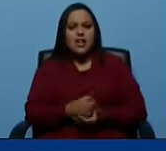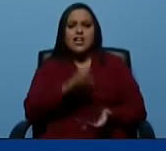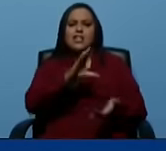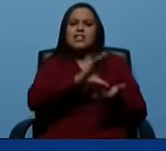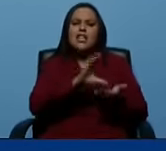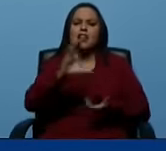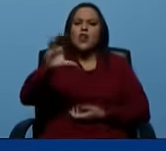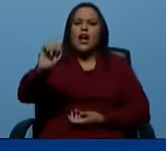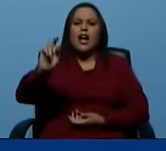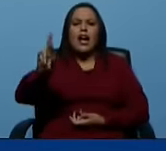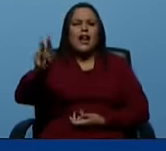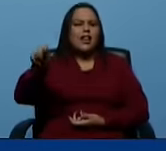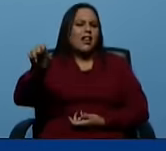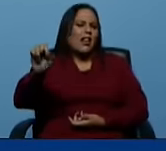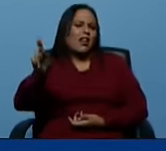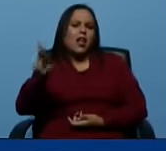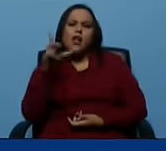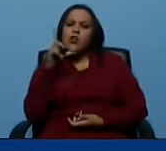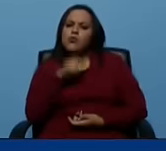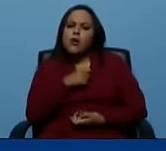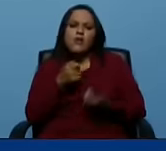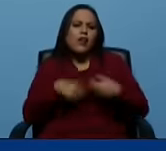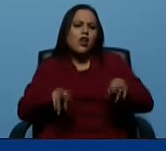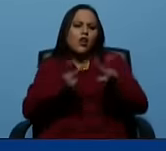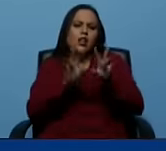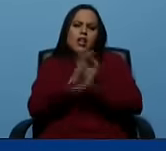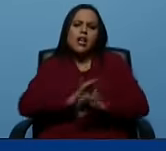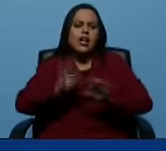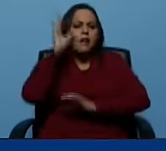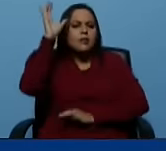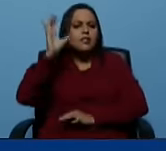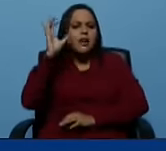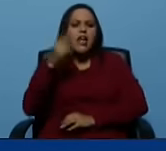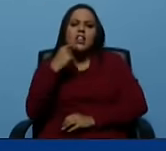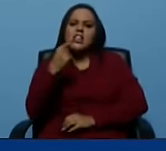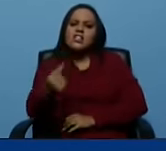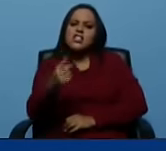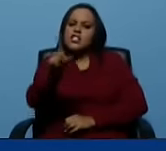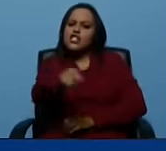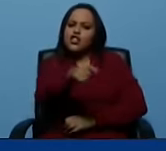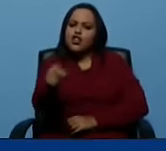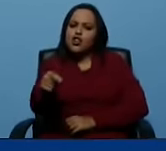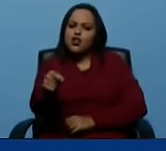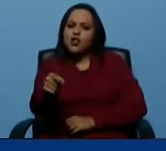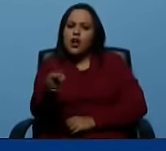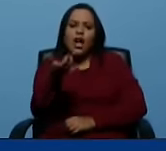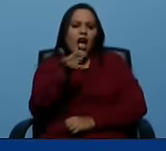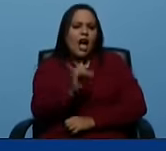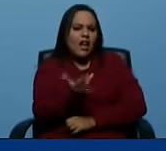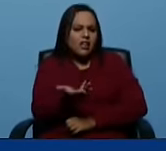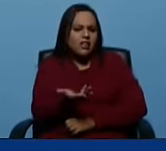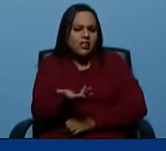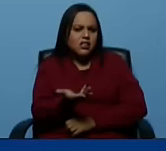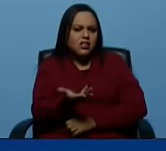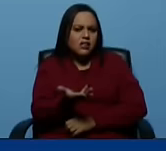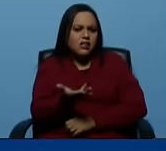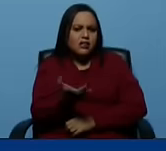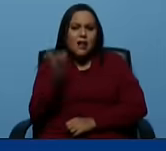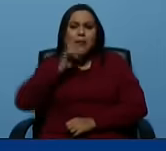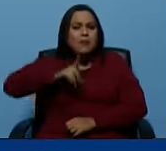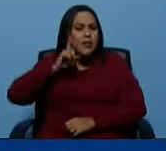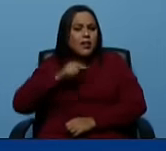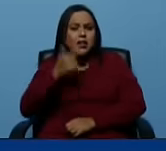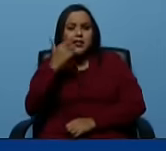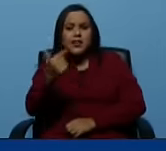tiene ningún instrumento, ninguna capacidad para decir la barrabasada que ha dicho de